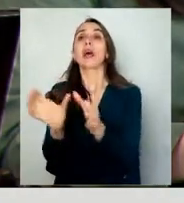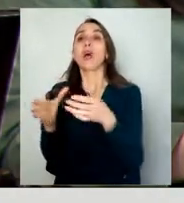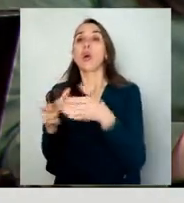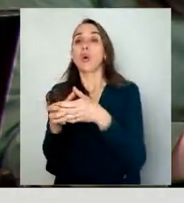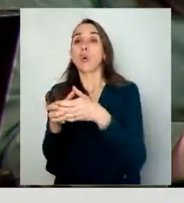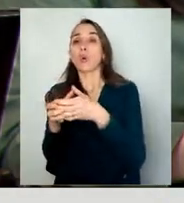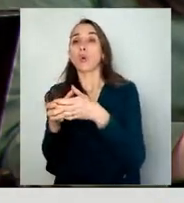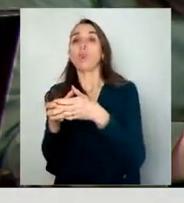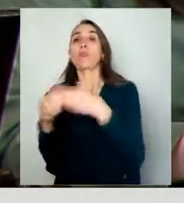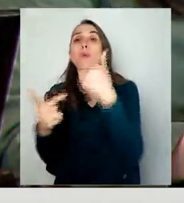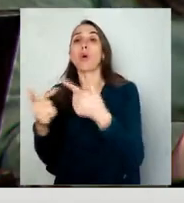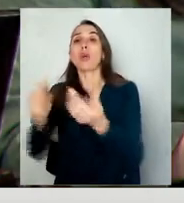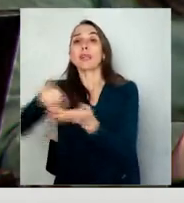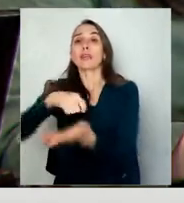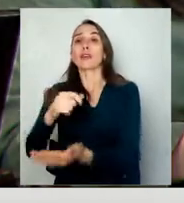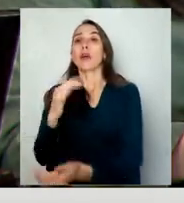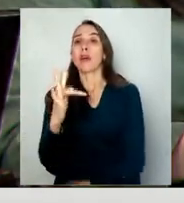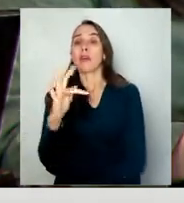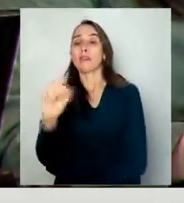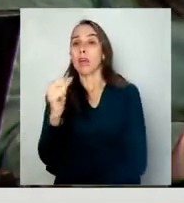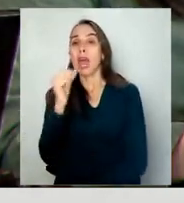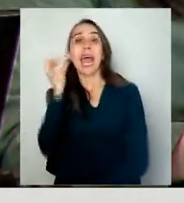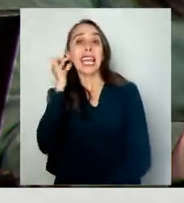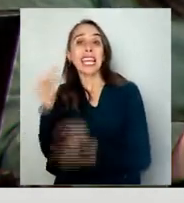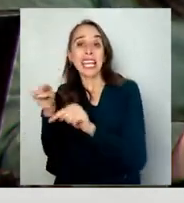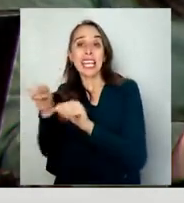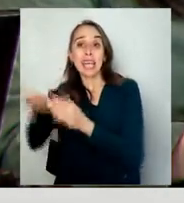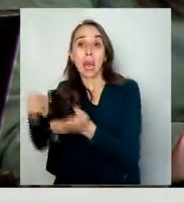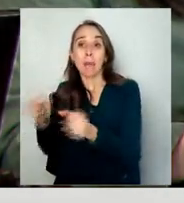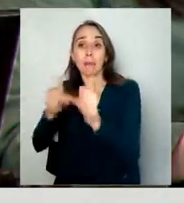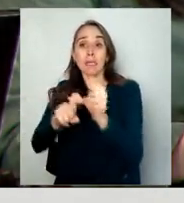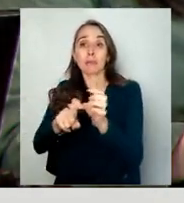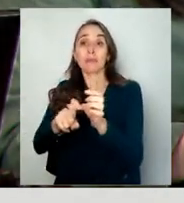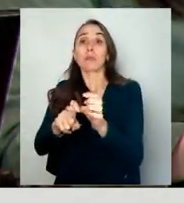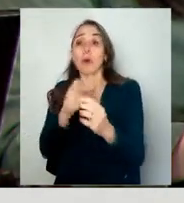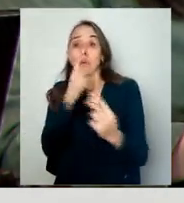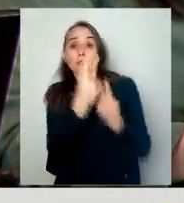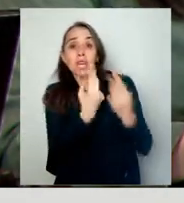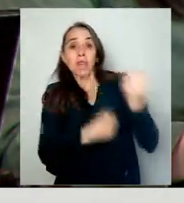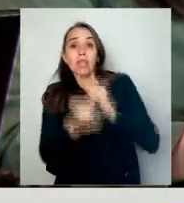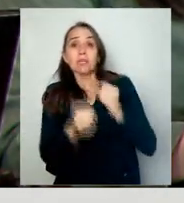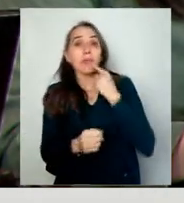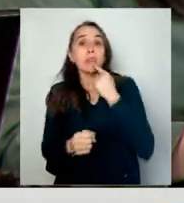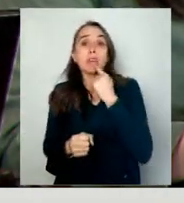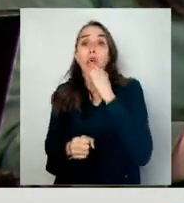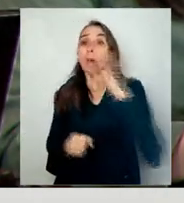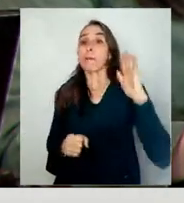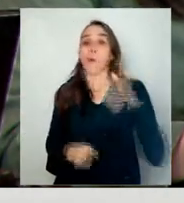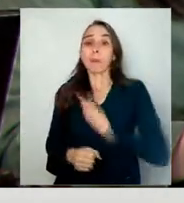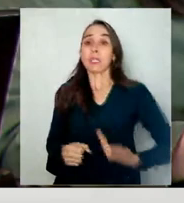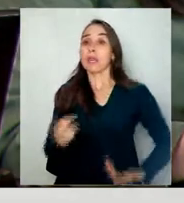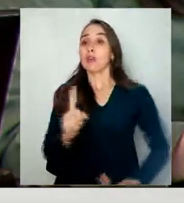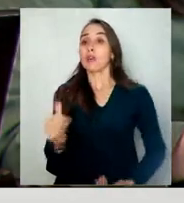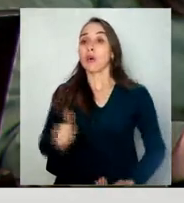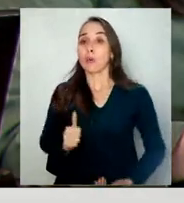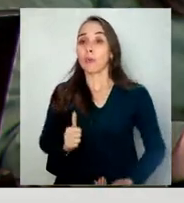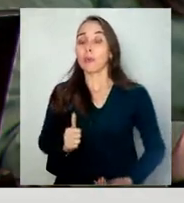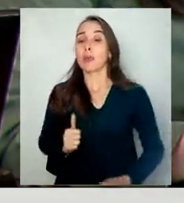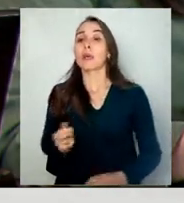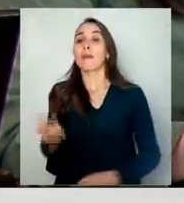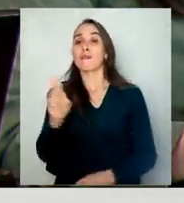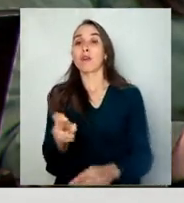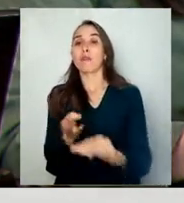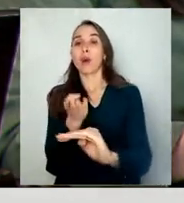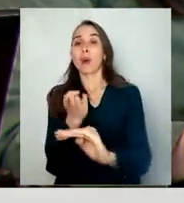ve con desesperación que no se cumple esta promesa y es por eso que reitero mi solicitud de oficiar